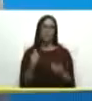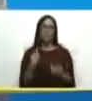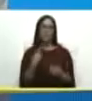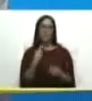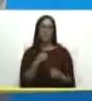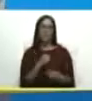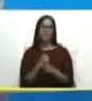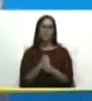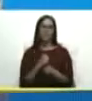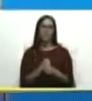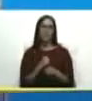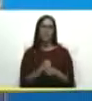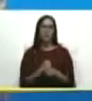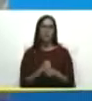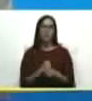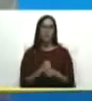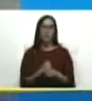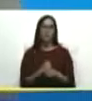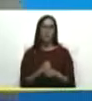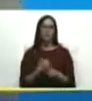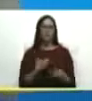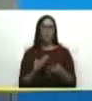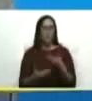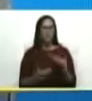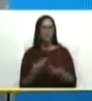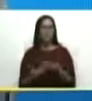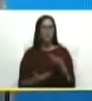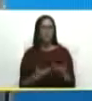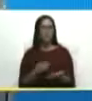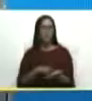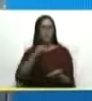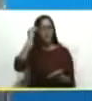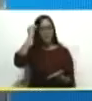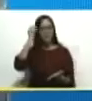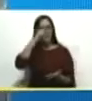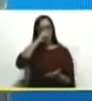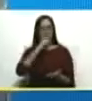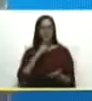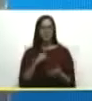trabajo ha sido un proceso de aprendizaje durante estos años.